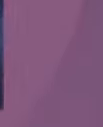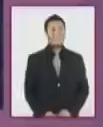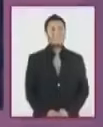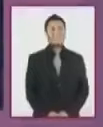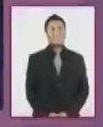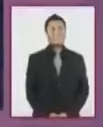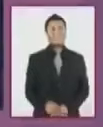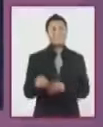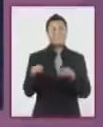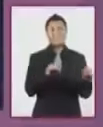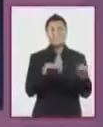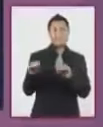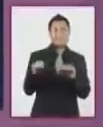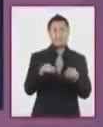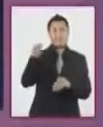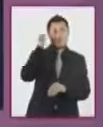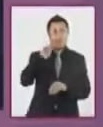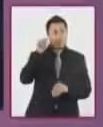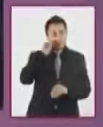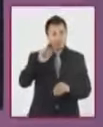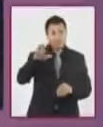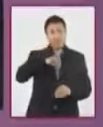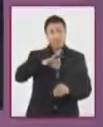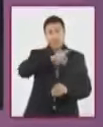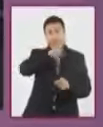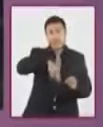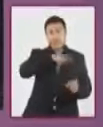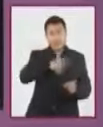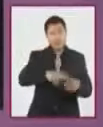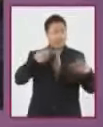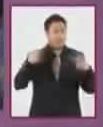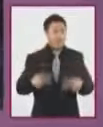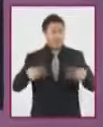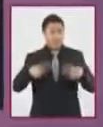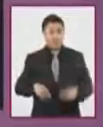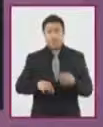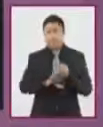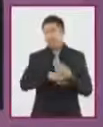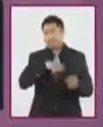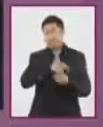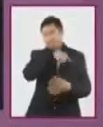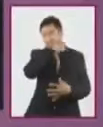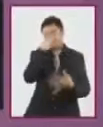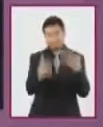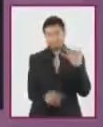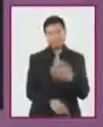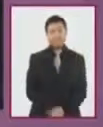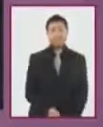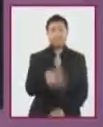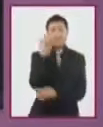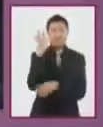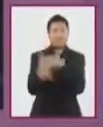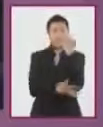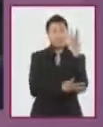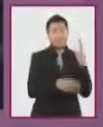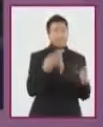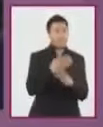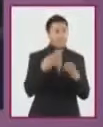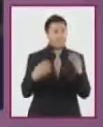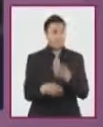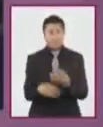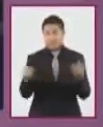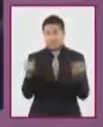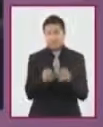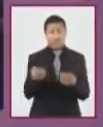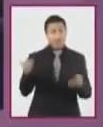El movimiento está presente en la naturaleza, en los seres vivos y en numerosos objetos creados por el ser humano. Nuestro propio cuerpo, por